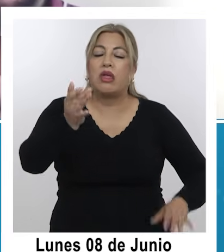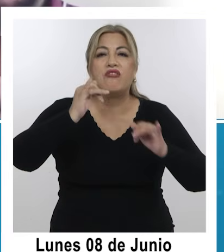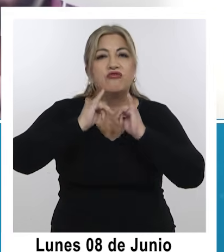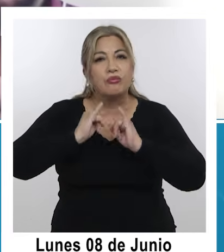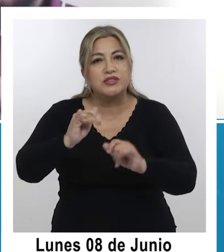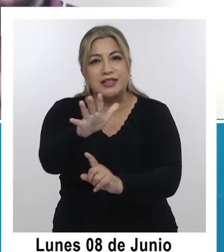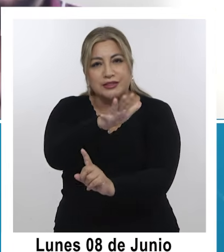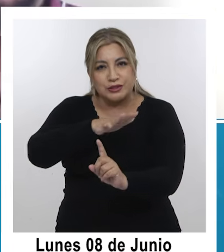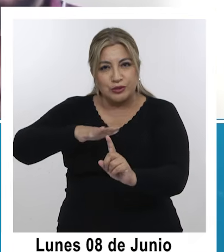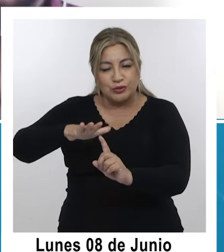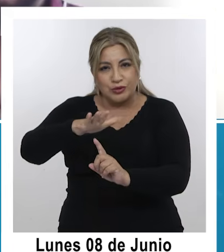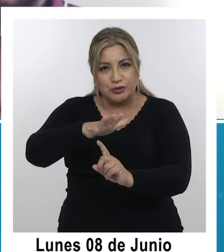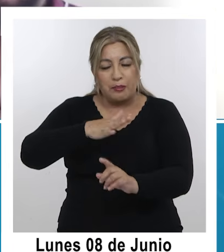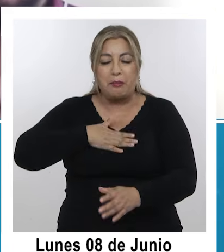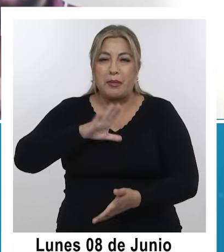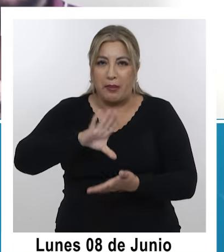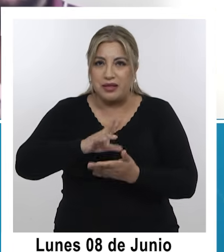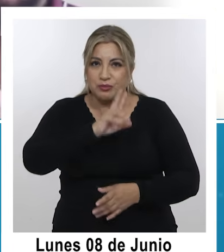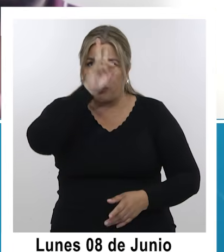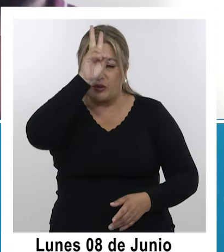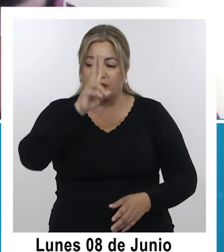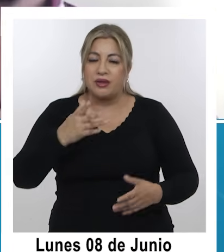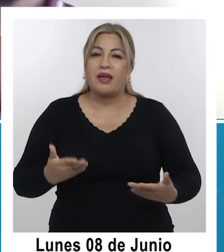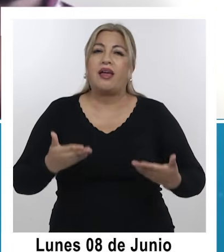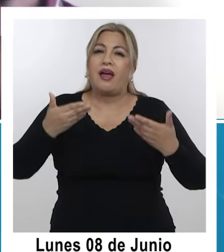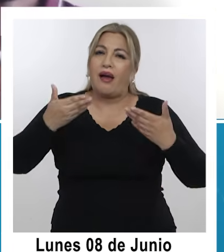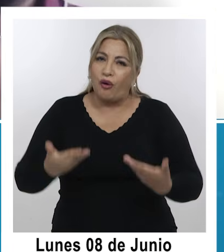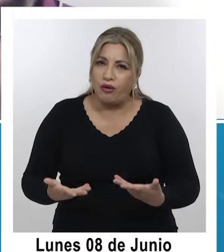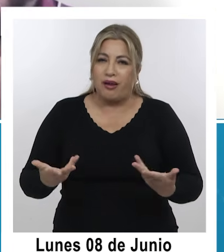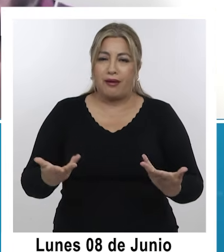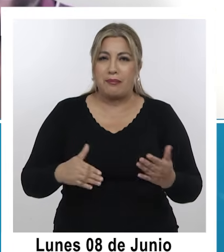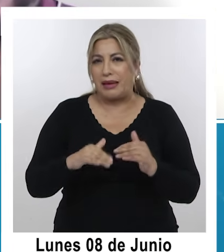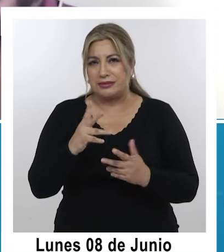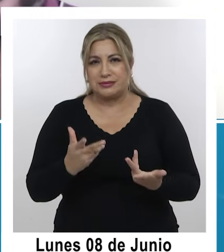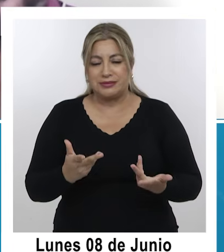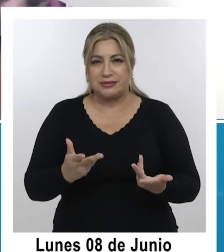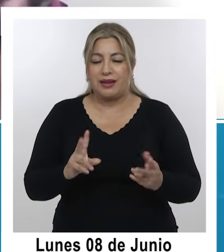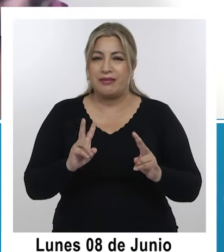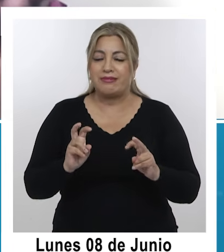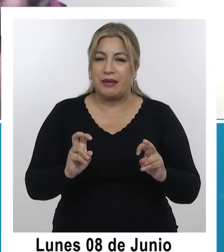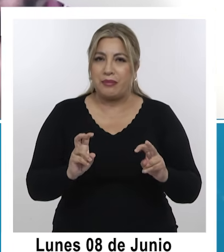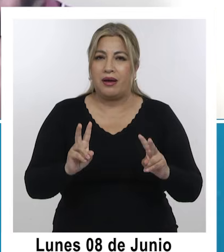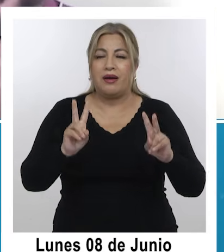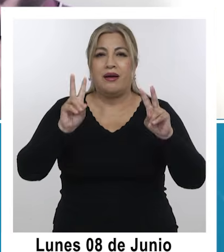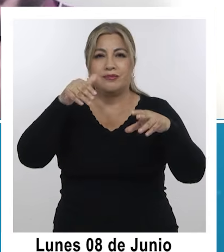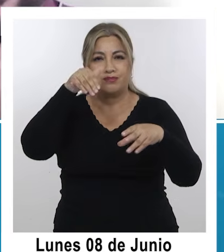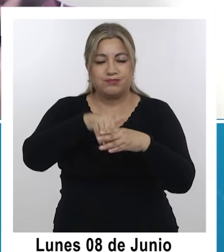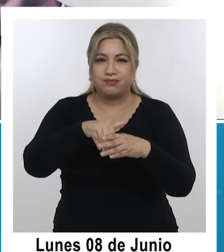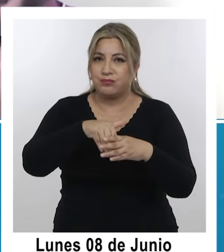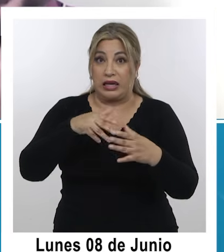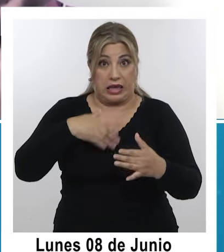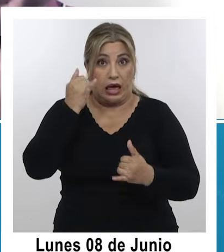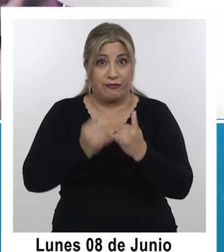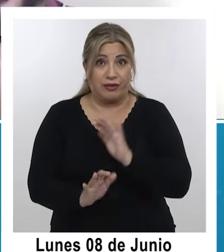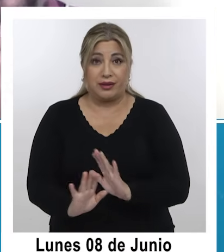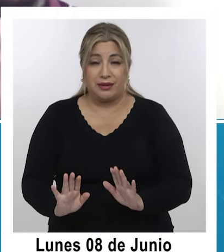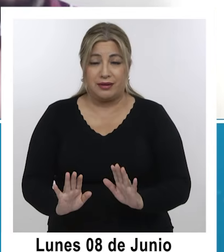sobre la situación de mi país y ahora sobre todo en este momento de proceso electoral que ha